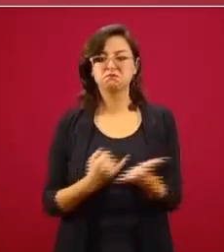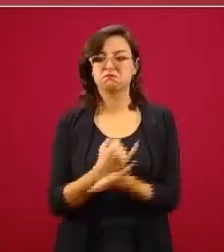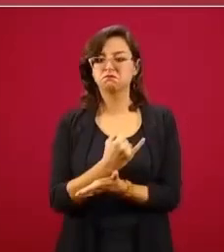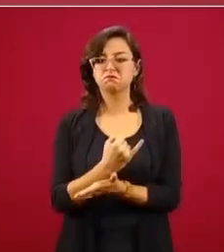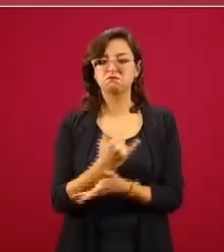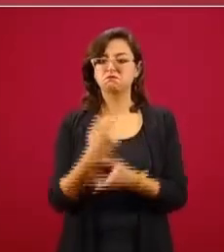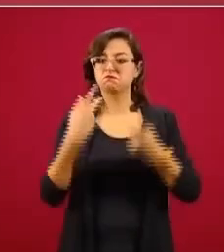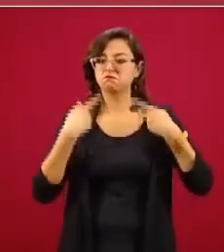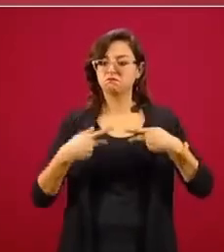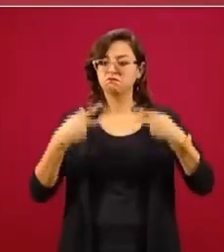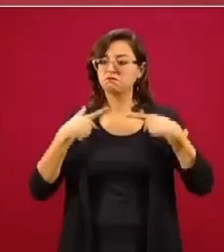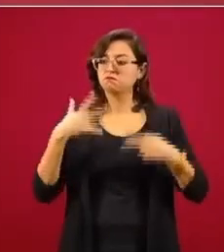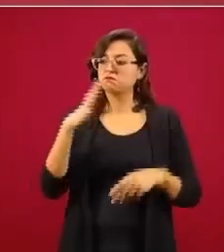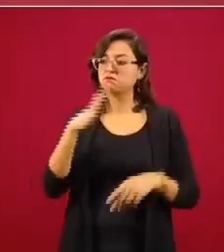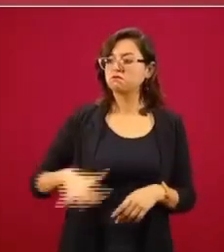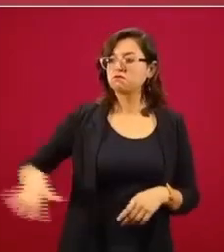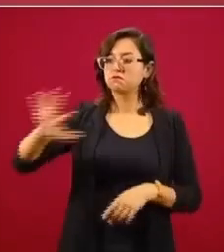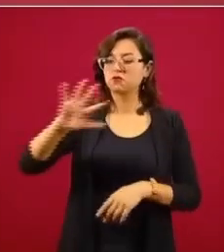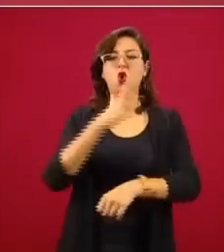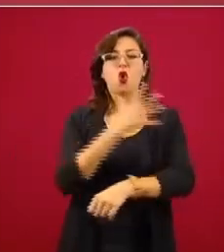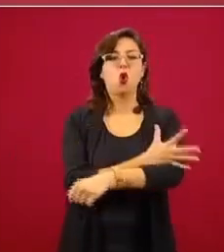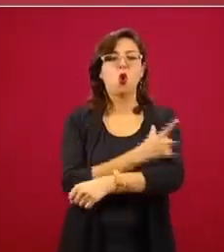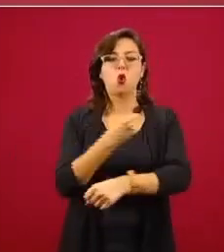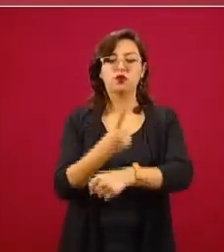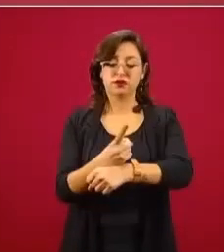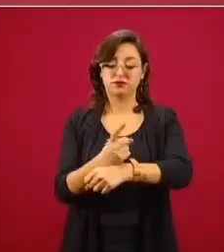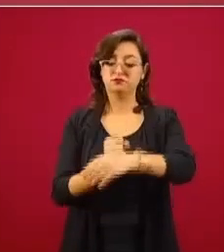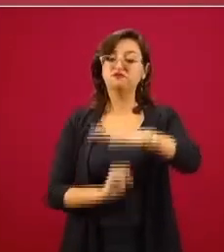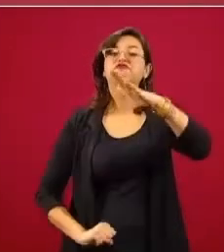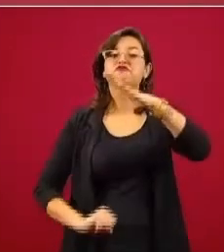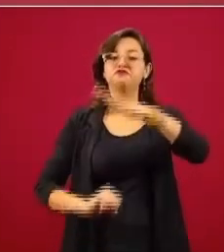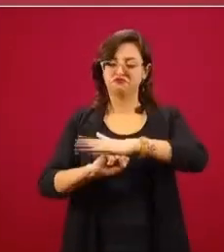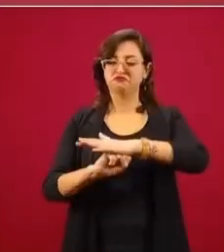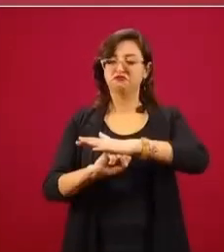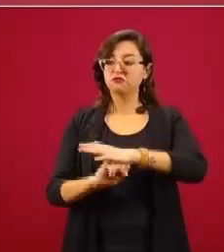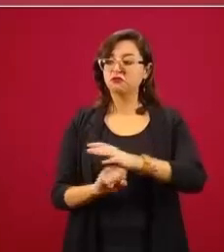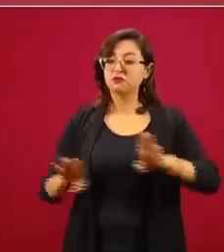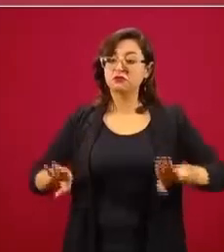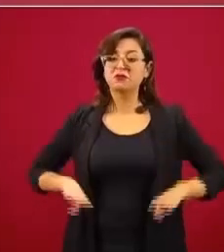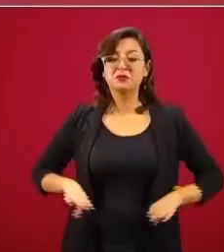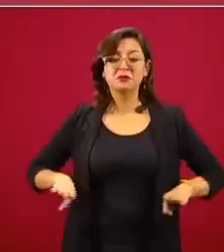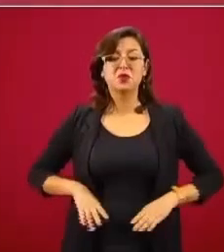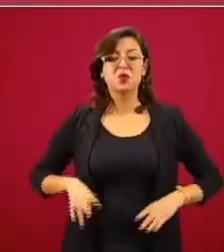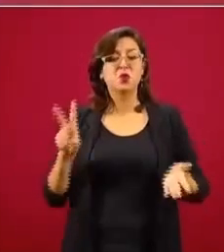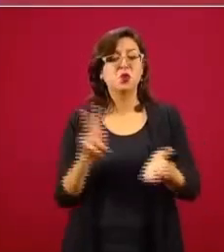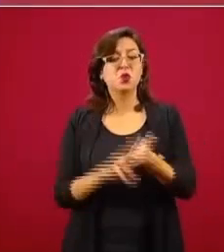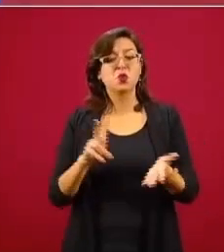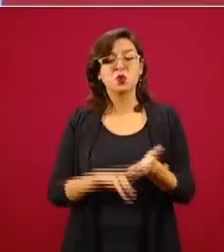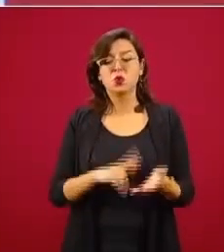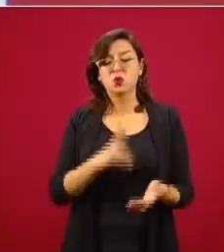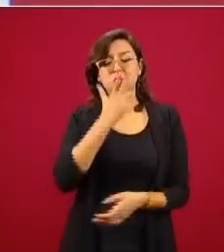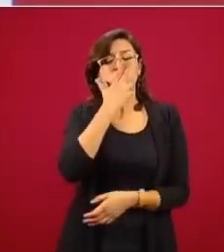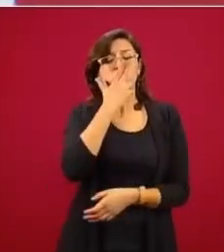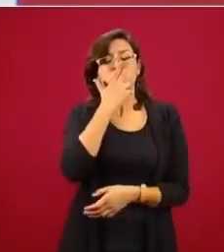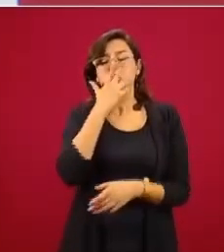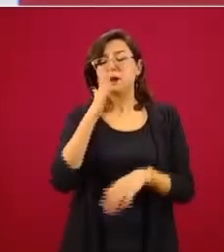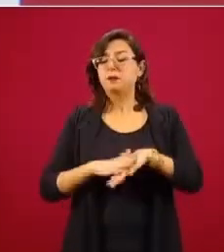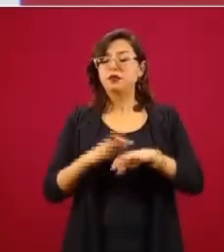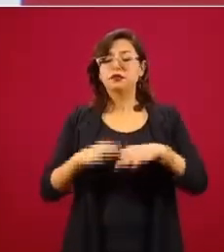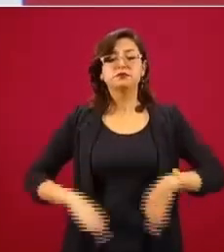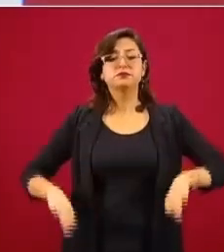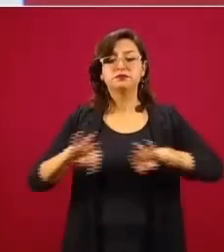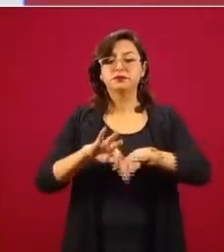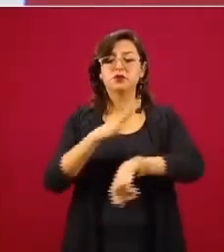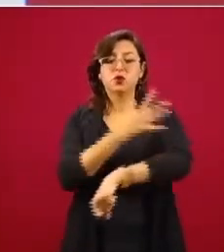que el pueblo de mexico es honrado que la mayor riqueza de mexico es la honestidad de su pueblo